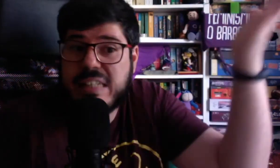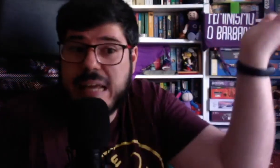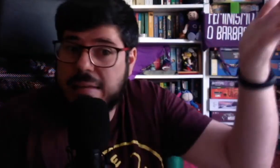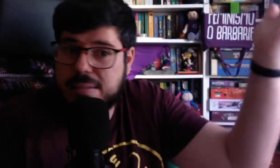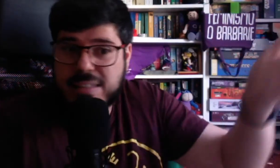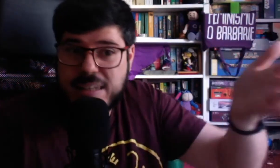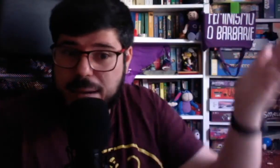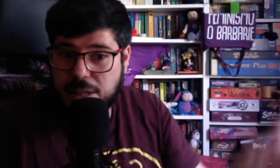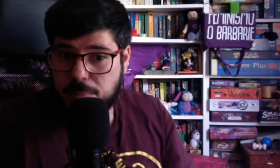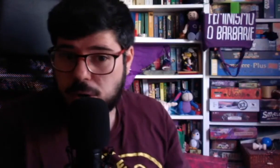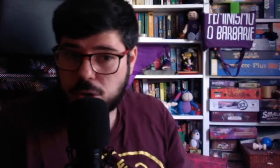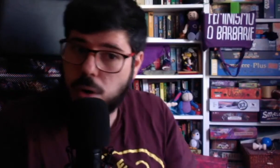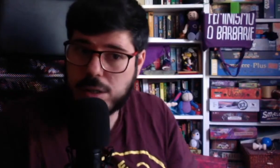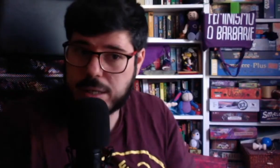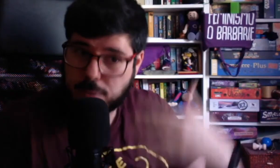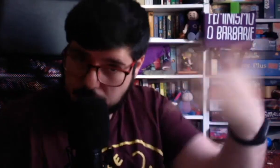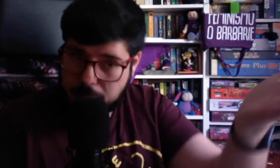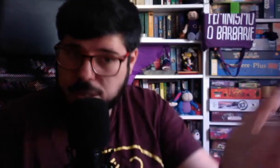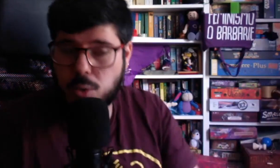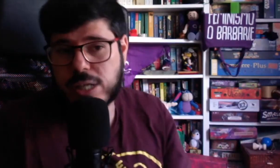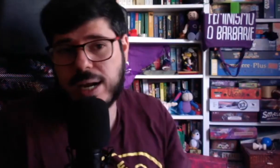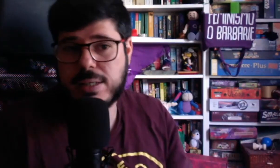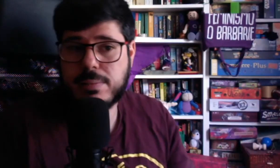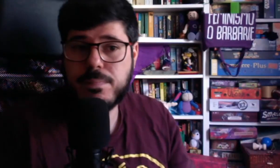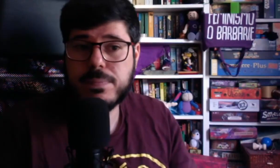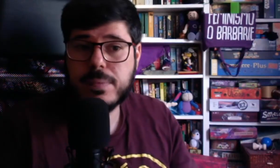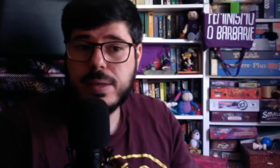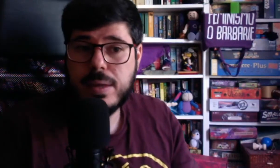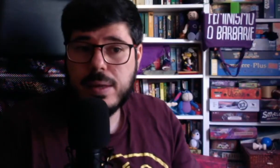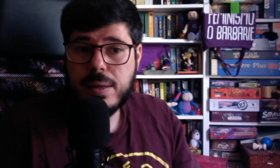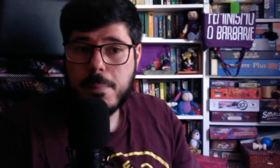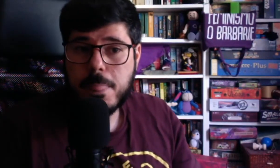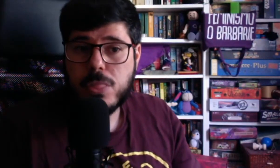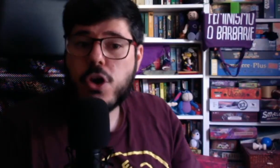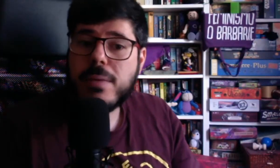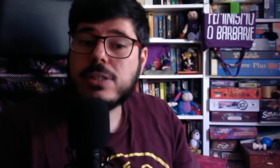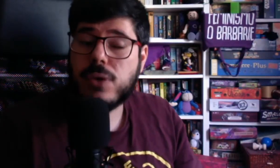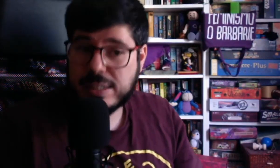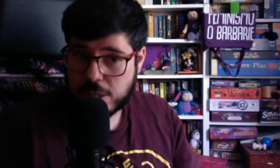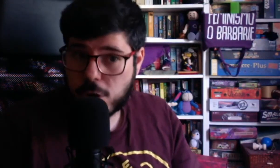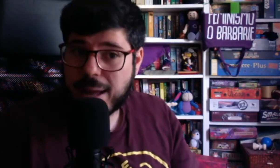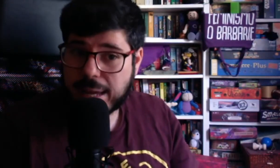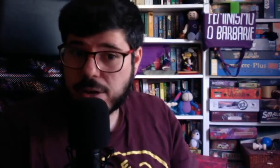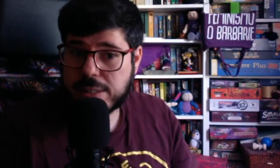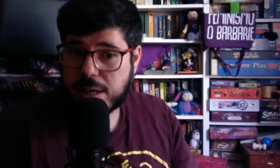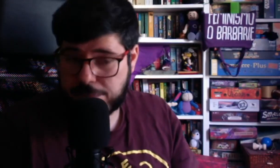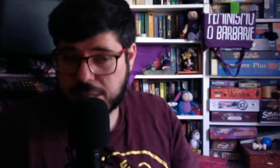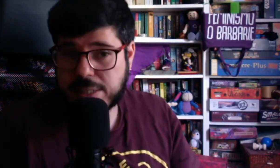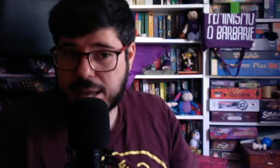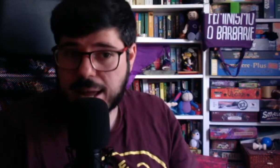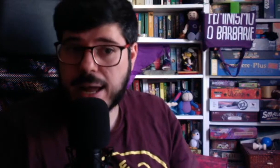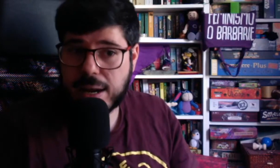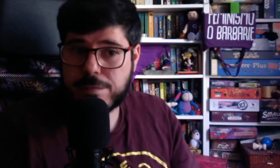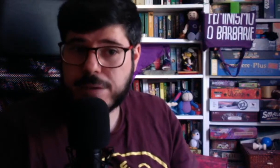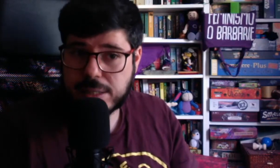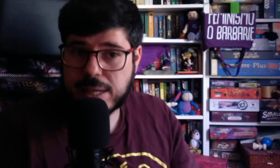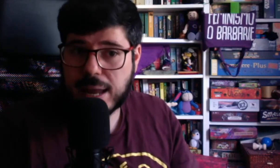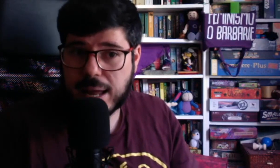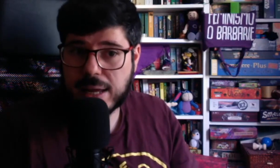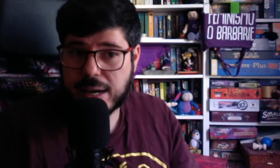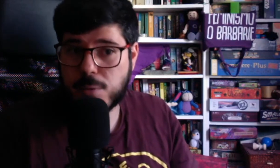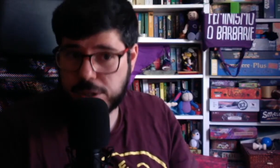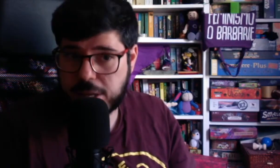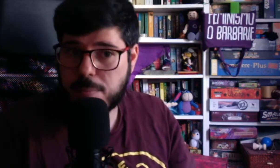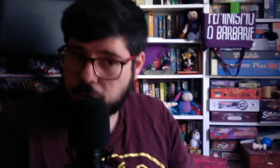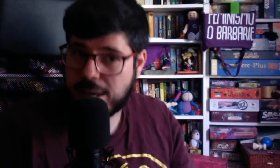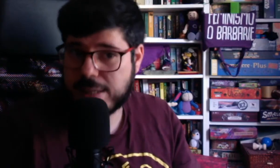yo que sé están siempre ahí dando por el culo así que vamos a vamos a escucharles yo he visto al Señor vaquero este referirse a referirse